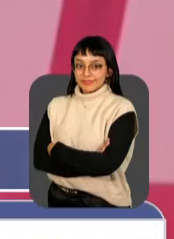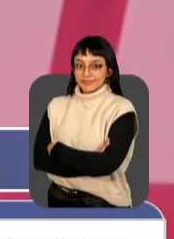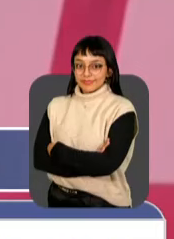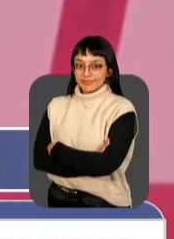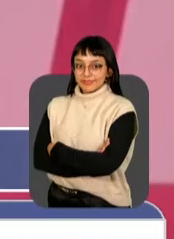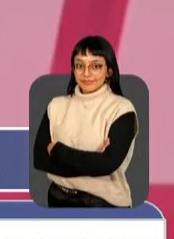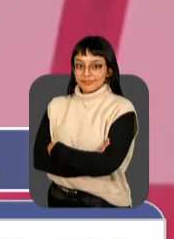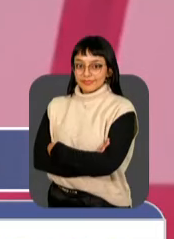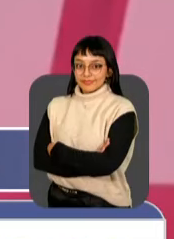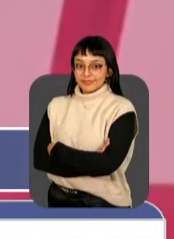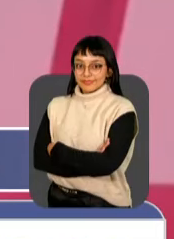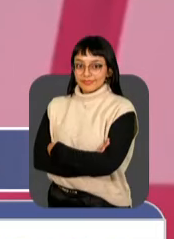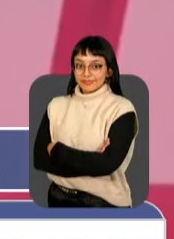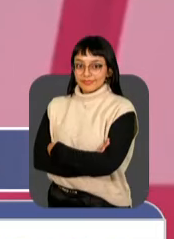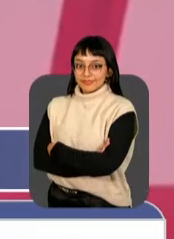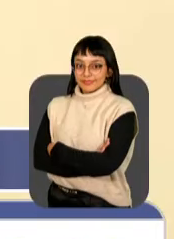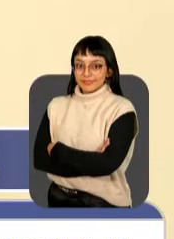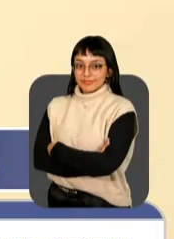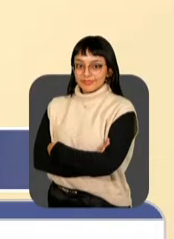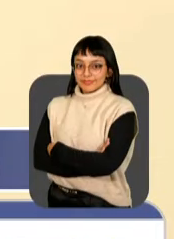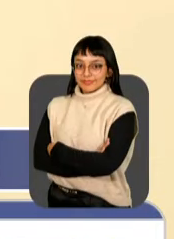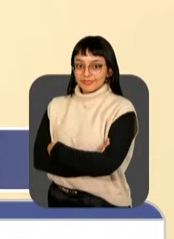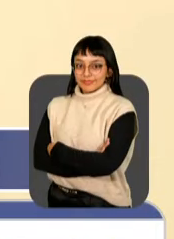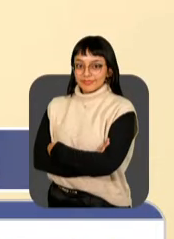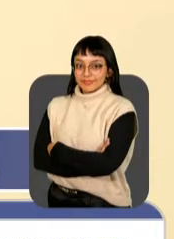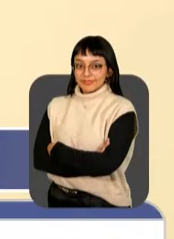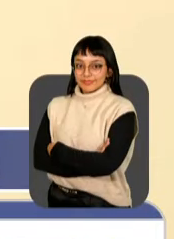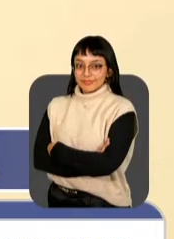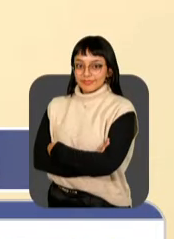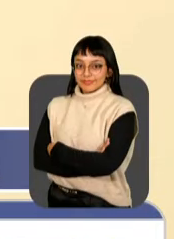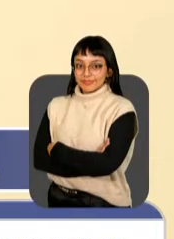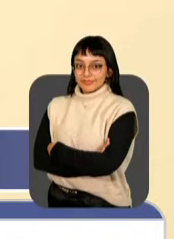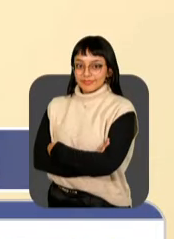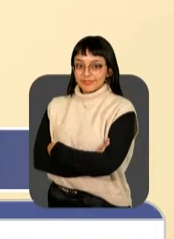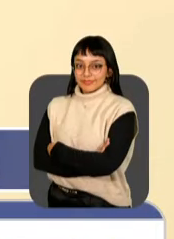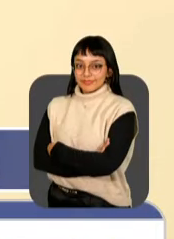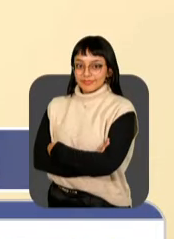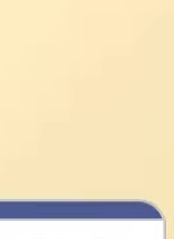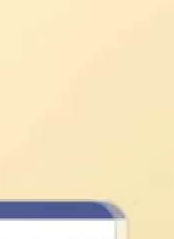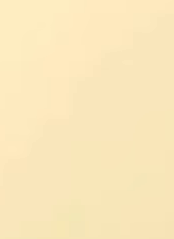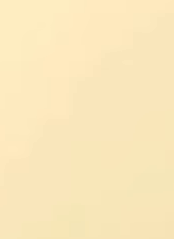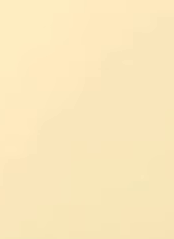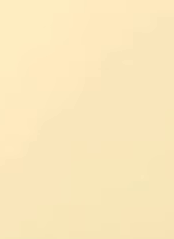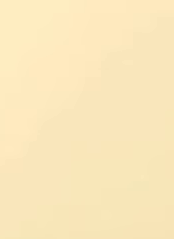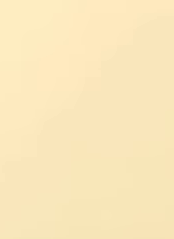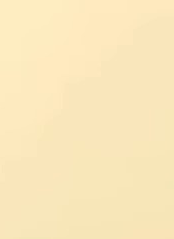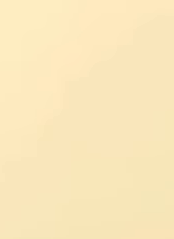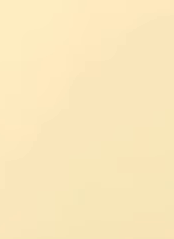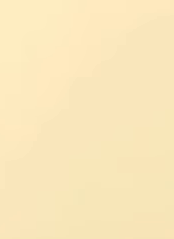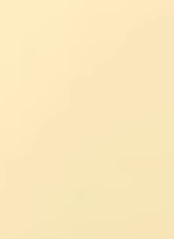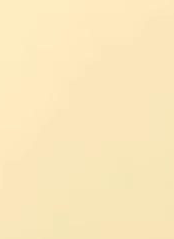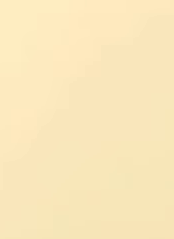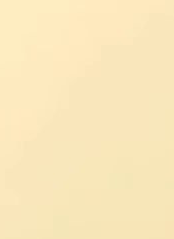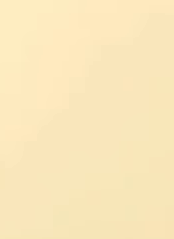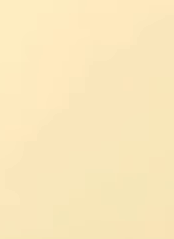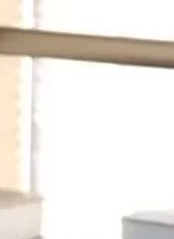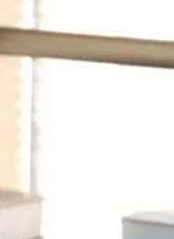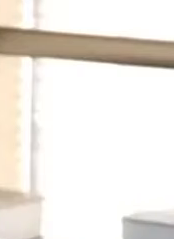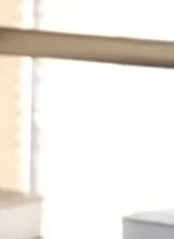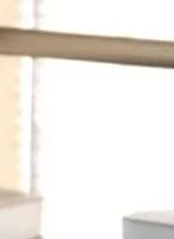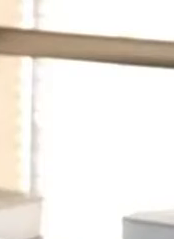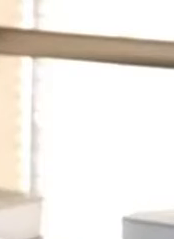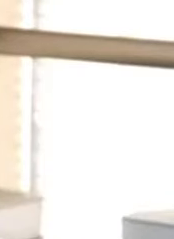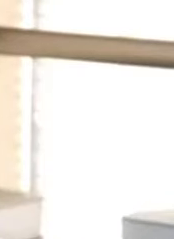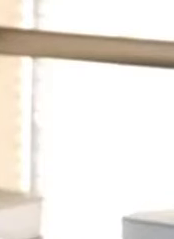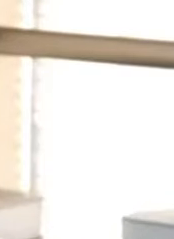Chadwick como un tentáculo político de Hermosilla y exigió que se aplique todo el peso de la ley. Debe responder ante la justicia. Estaba en